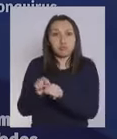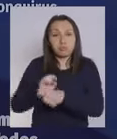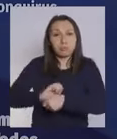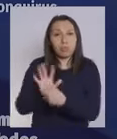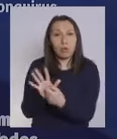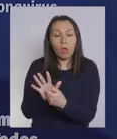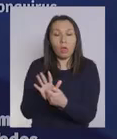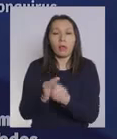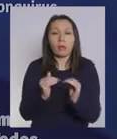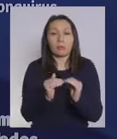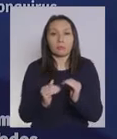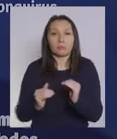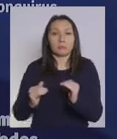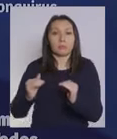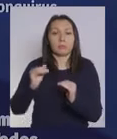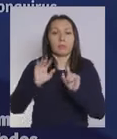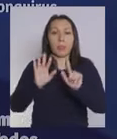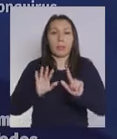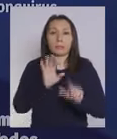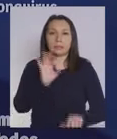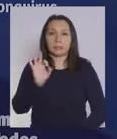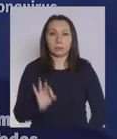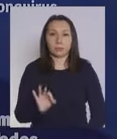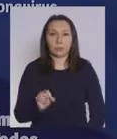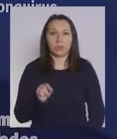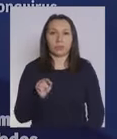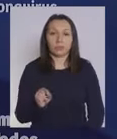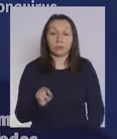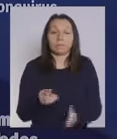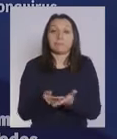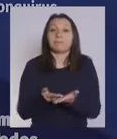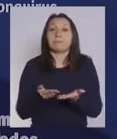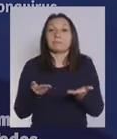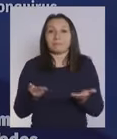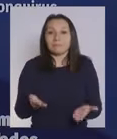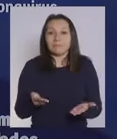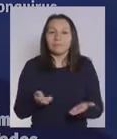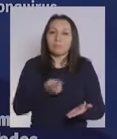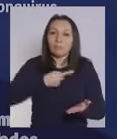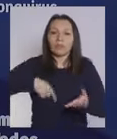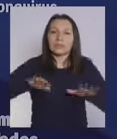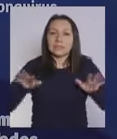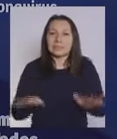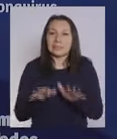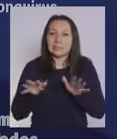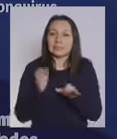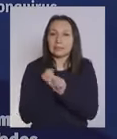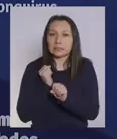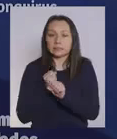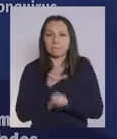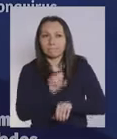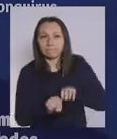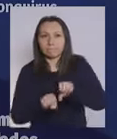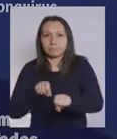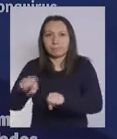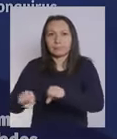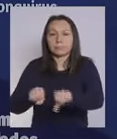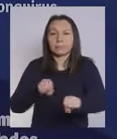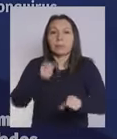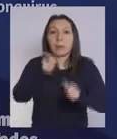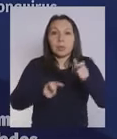la positividad es del 17%. Por lo tanto, estamos haciendo un esfuerzo para detectar